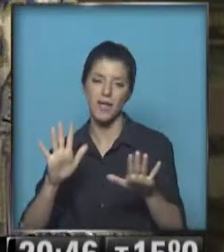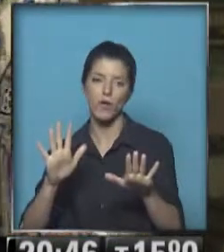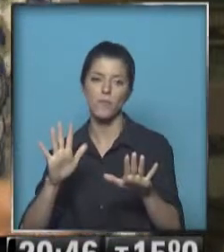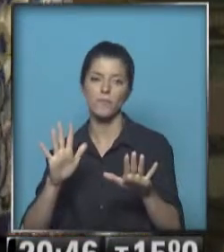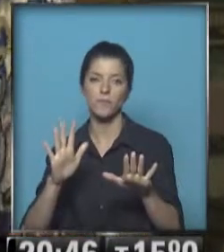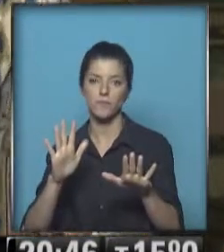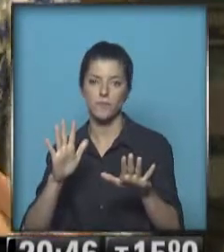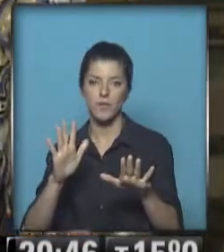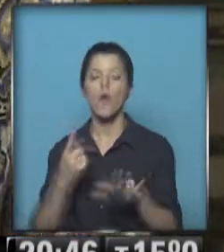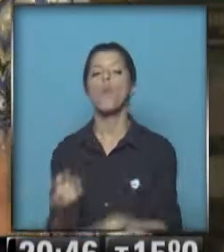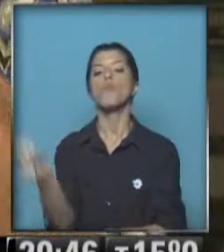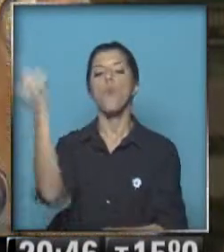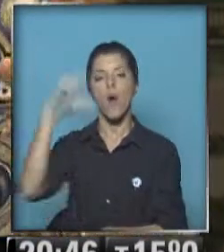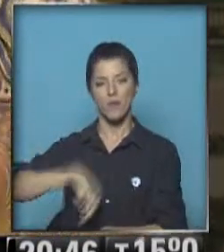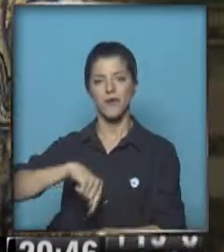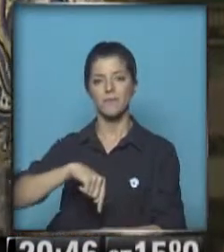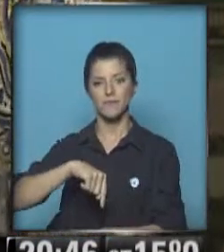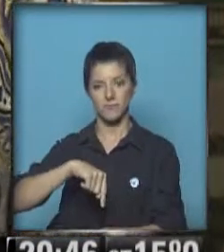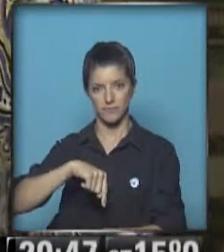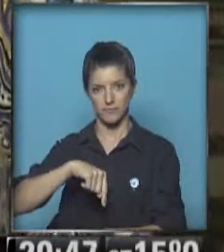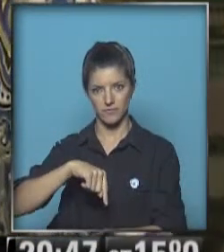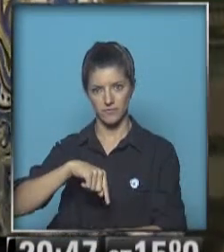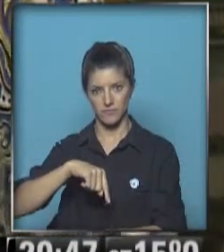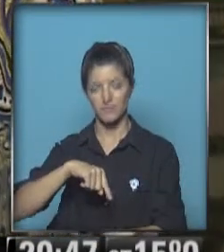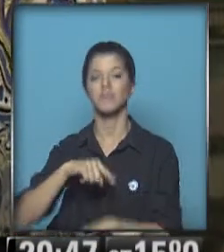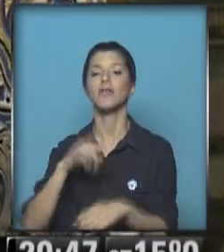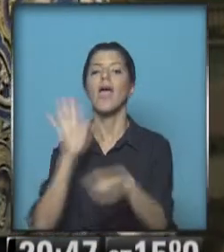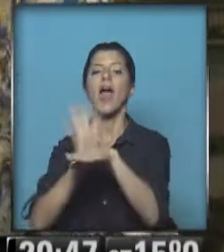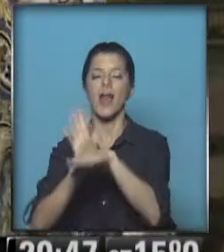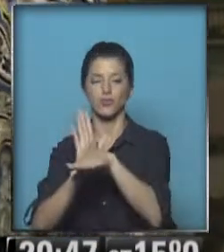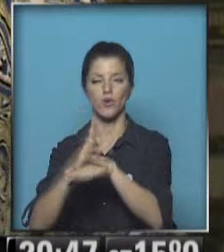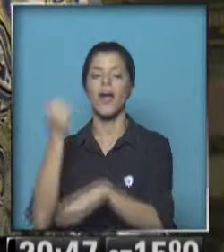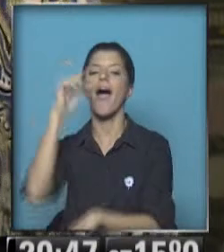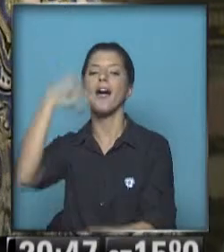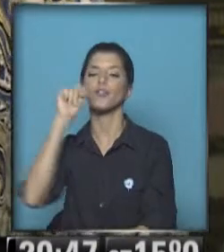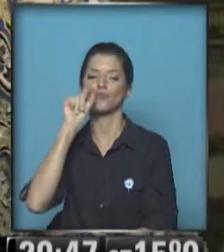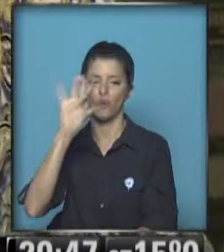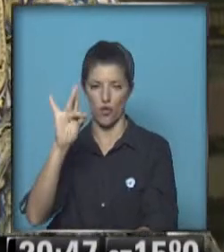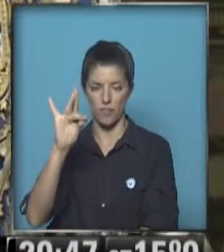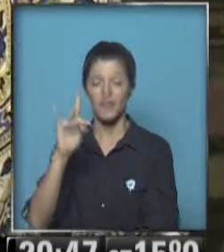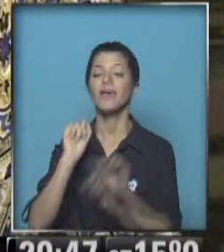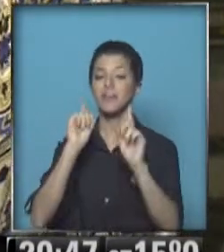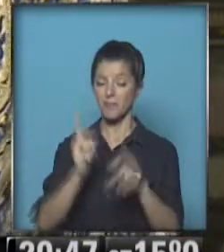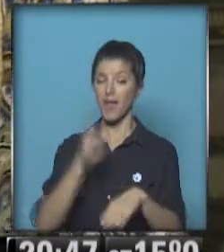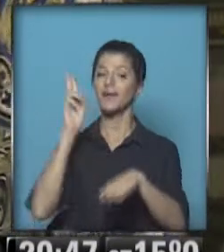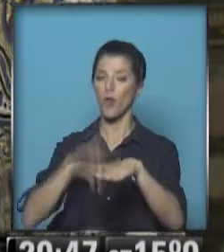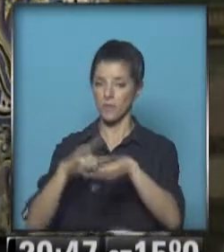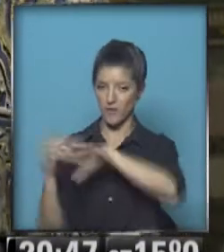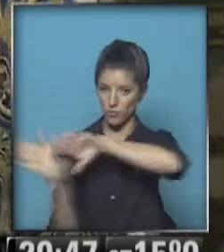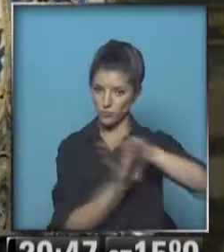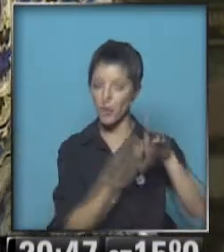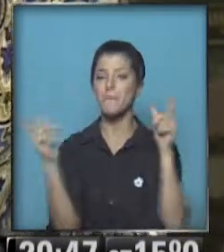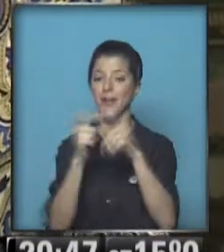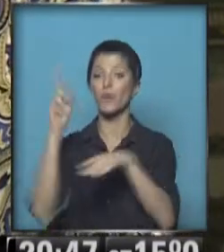novedad de la vuelta del regreso del i'll be back que es el concreto de arnold schwarzenegger y recomendamos esta película que se estrena que es también